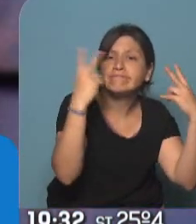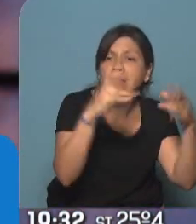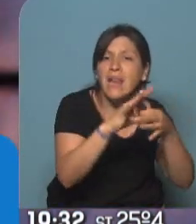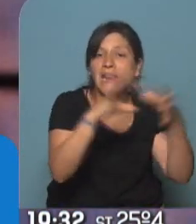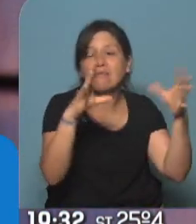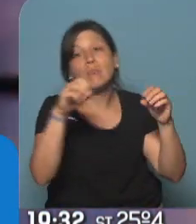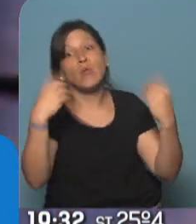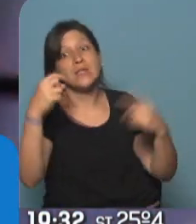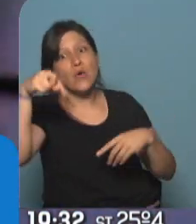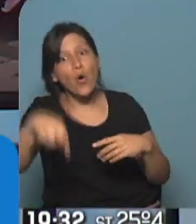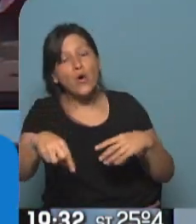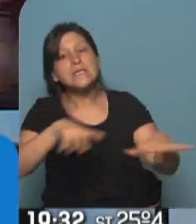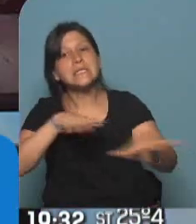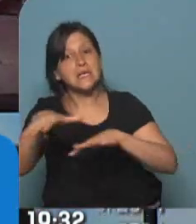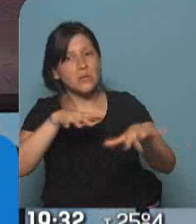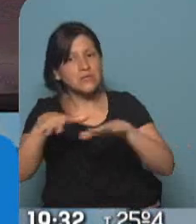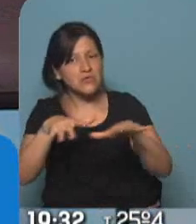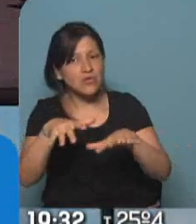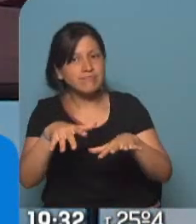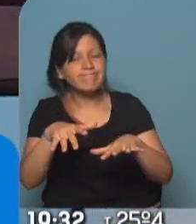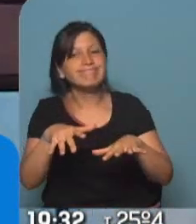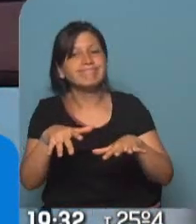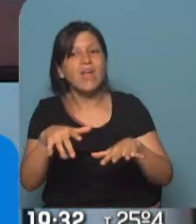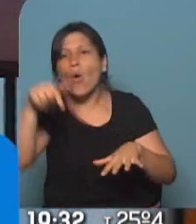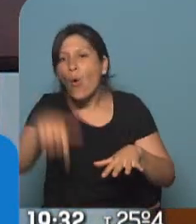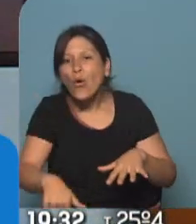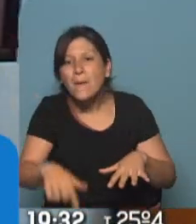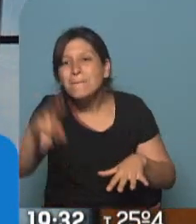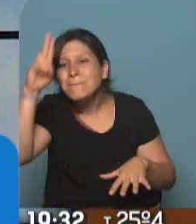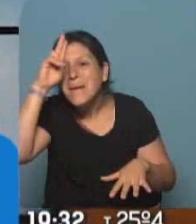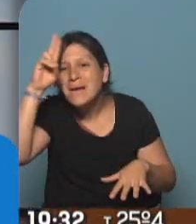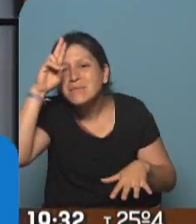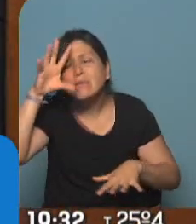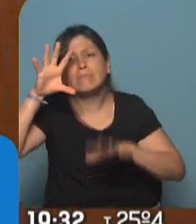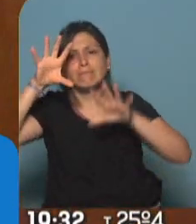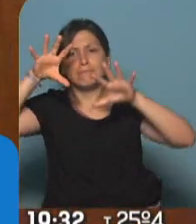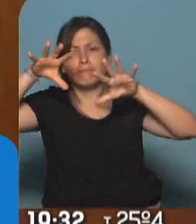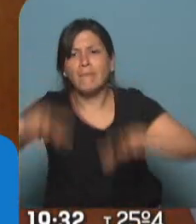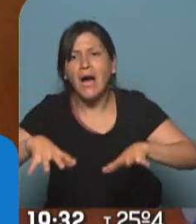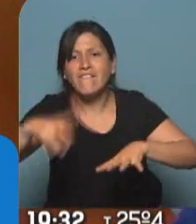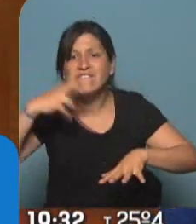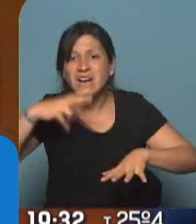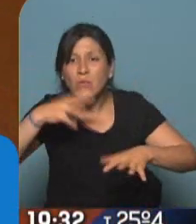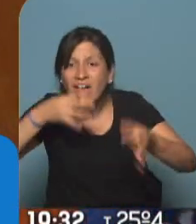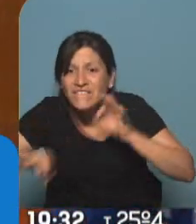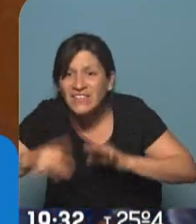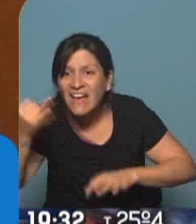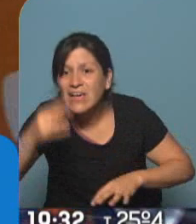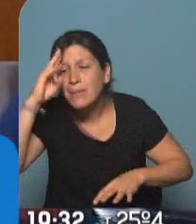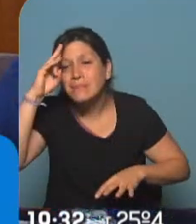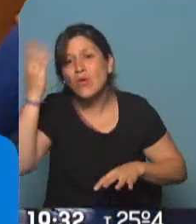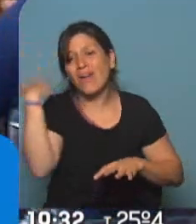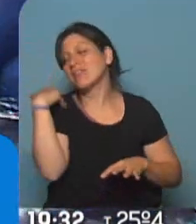la ciudad buenos aires es que no había un permiso para instalar una feria en la plaza de constitución esas son cosas que el orden